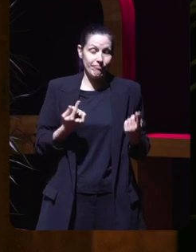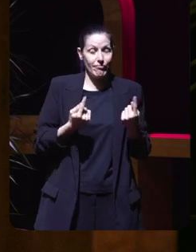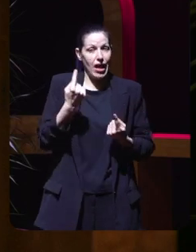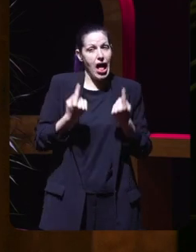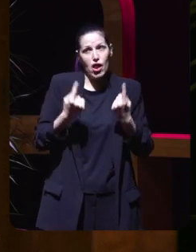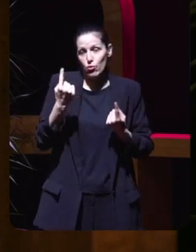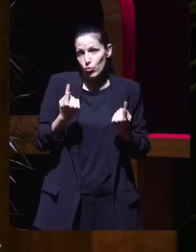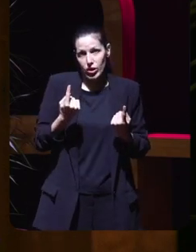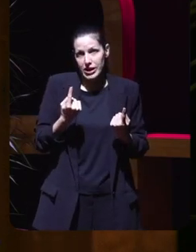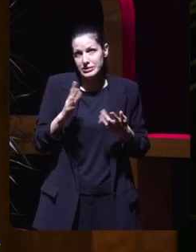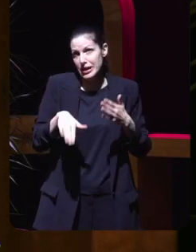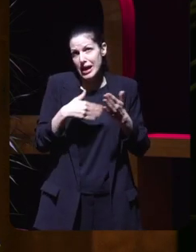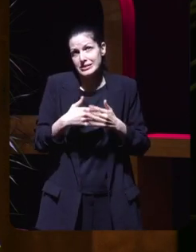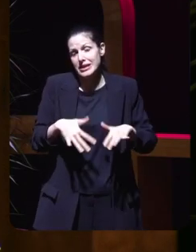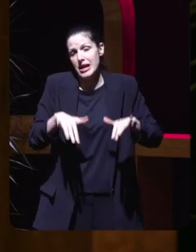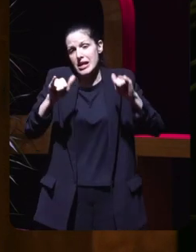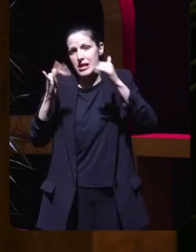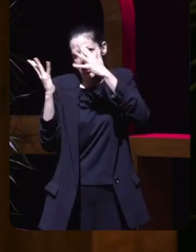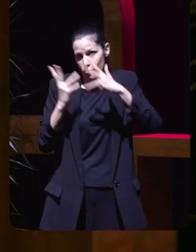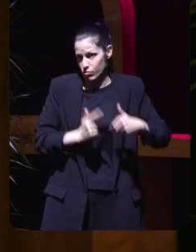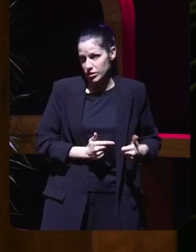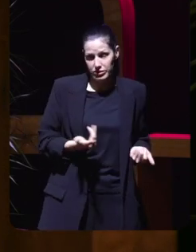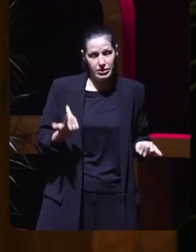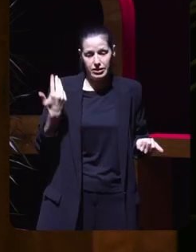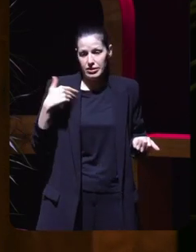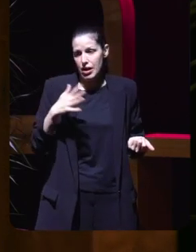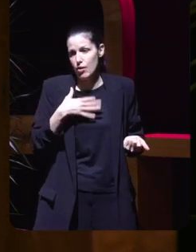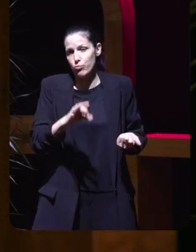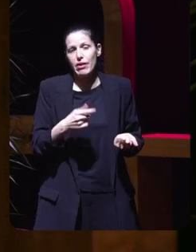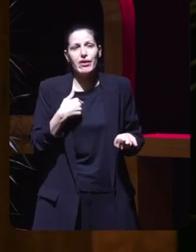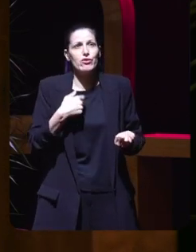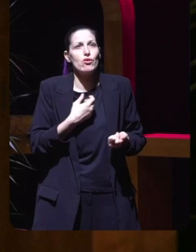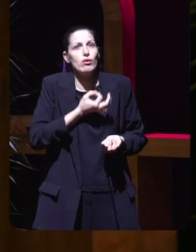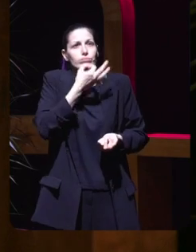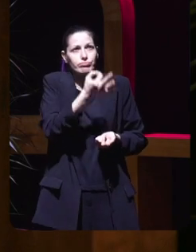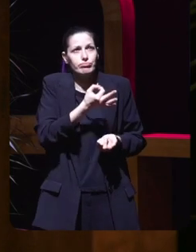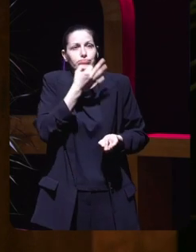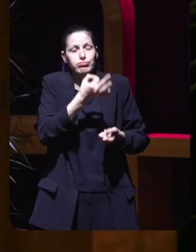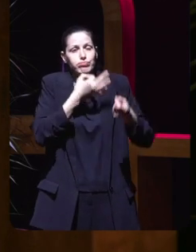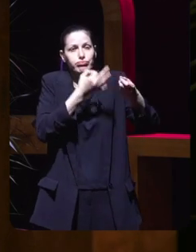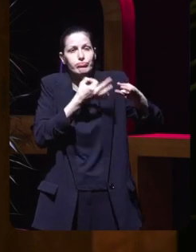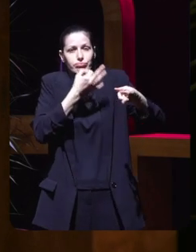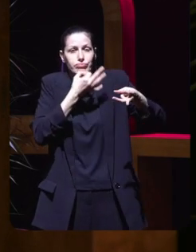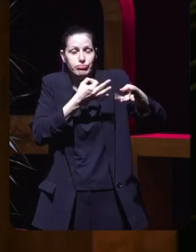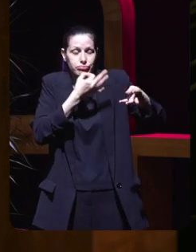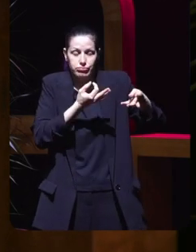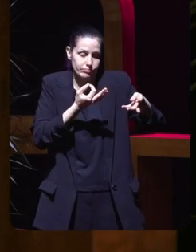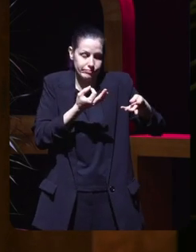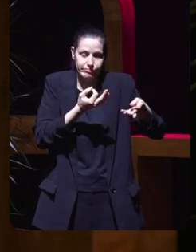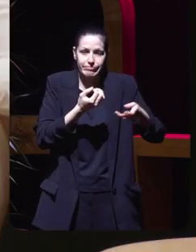daría para estaríamos aquí parando muchísimo tiempo no que estaríamos aquí enumerando y bueno tampoco es muy todo caso pero